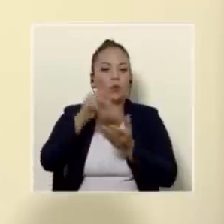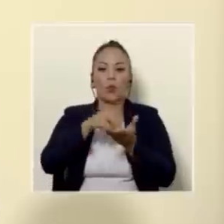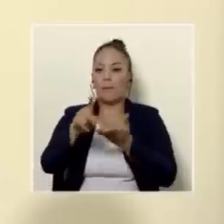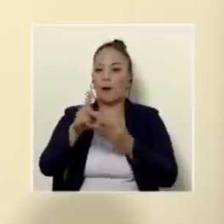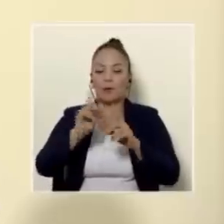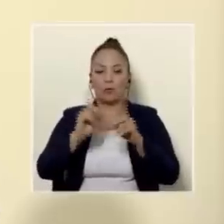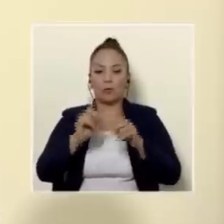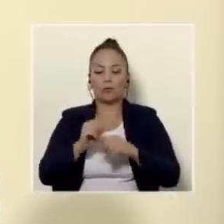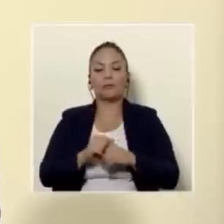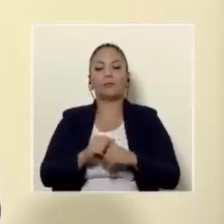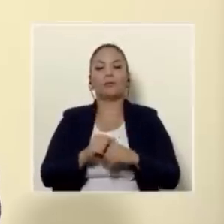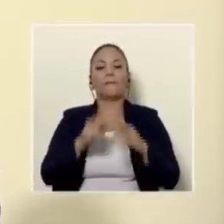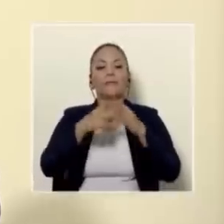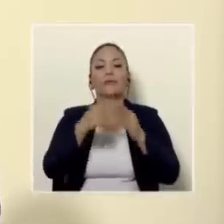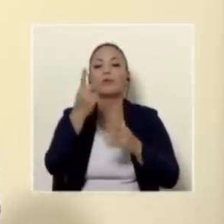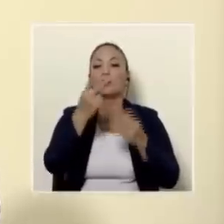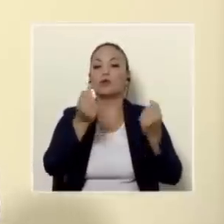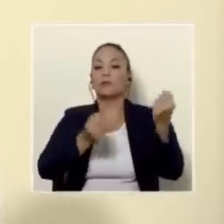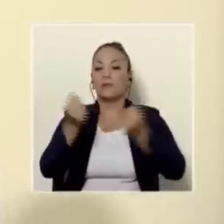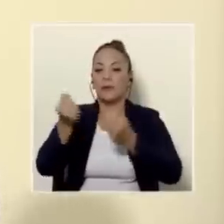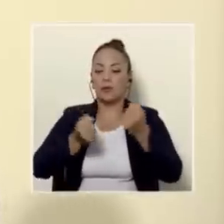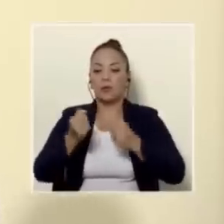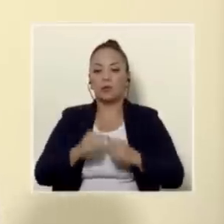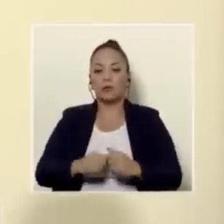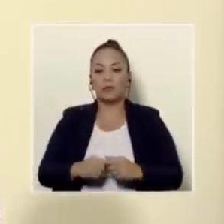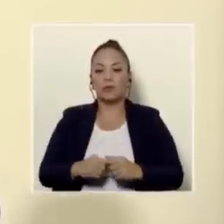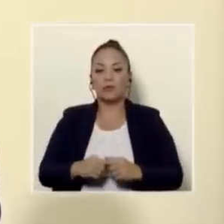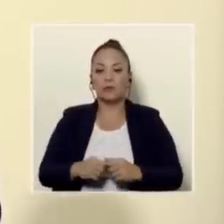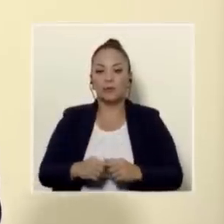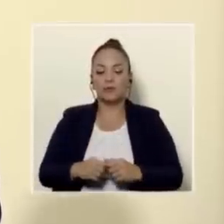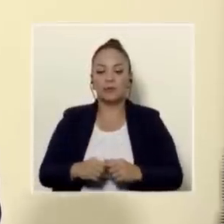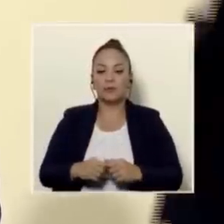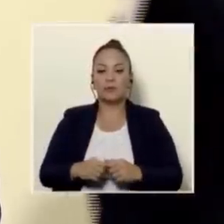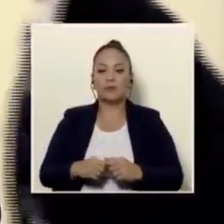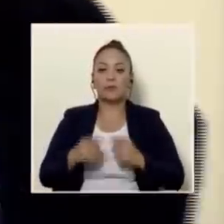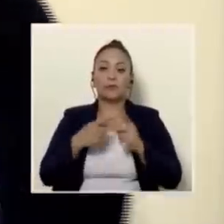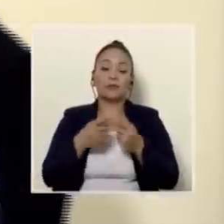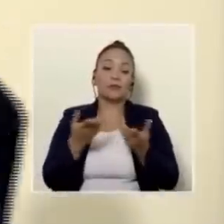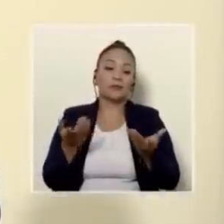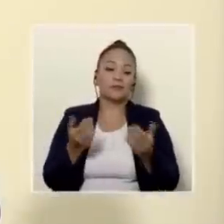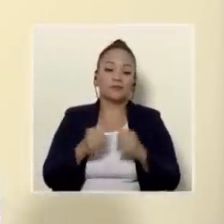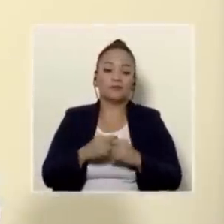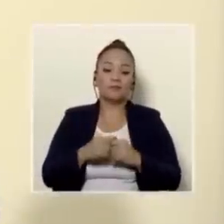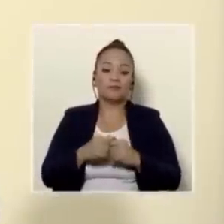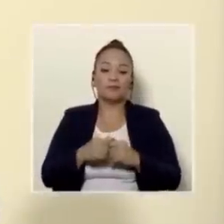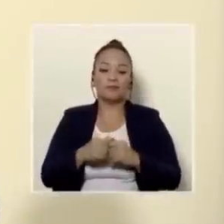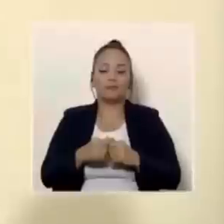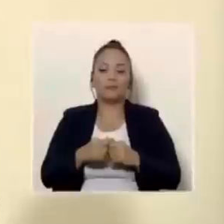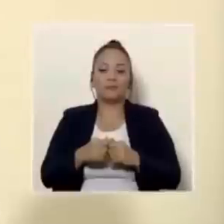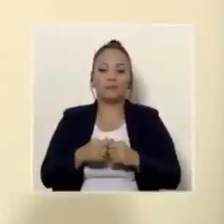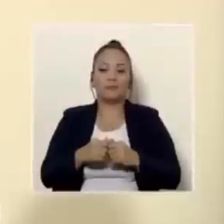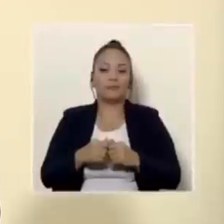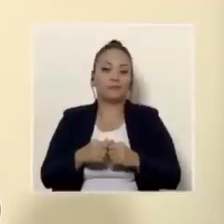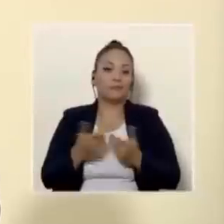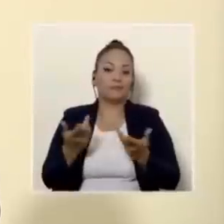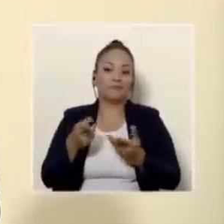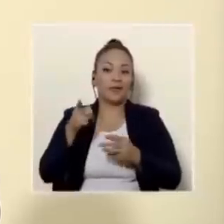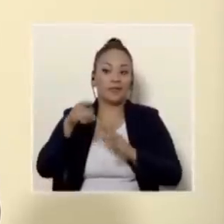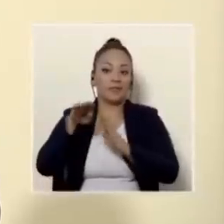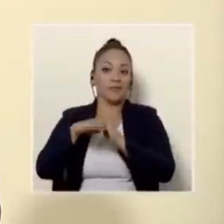pago en especie, dos vehículos, pues así de barato no se agilan las propiedades en San